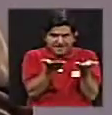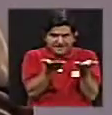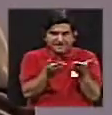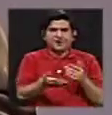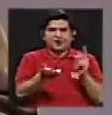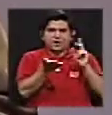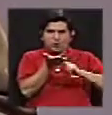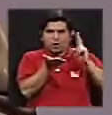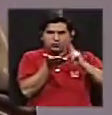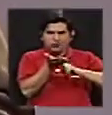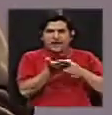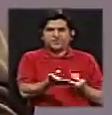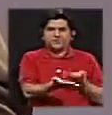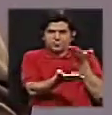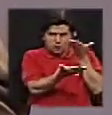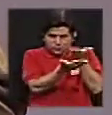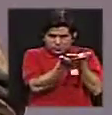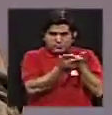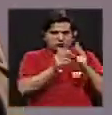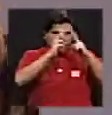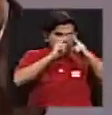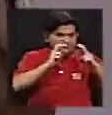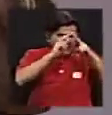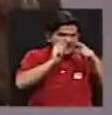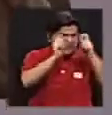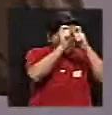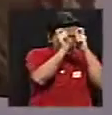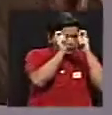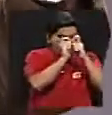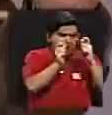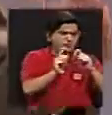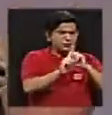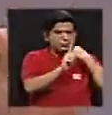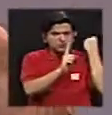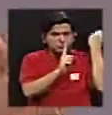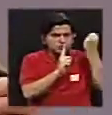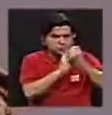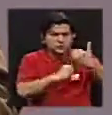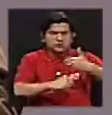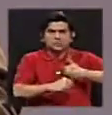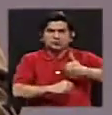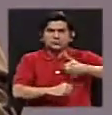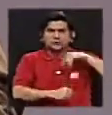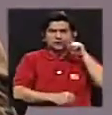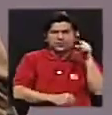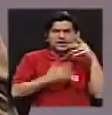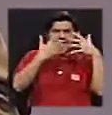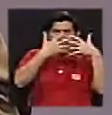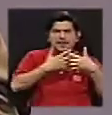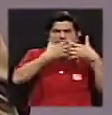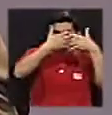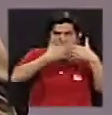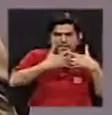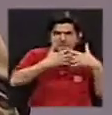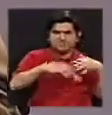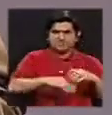un contrato en concesión, se examina con lupa todas las condiciones de la empresa,